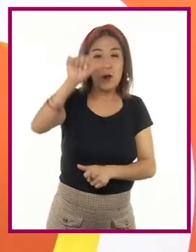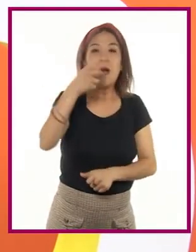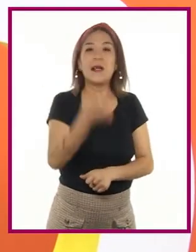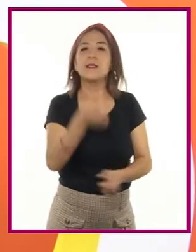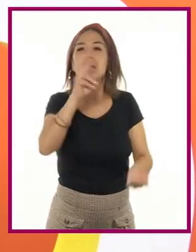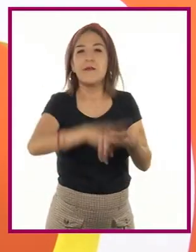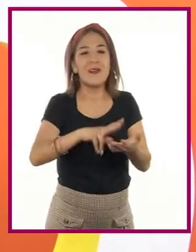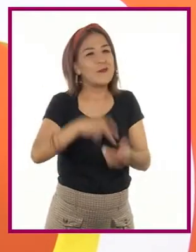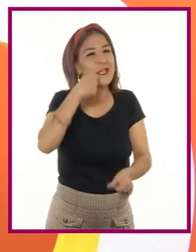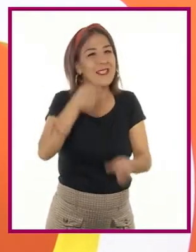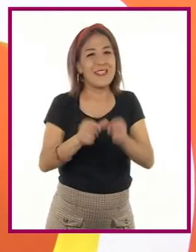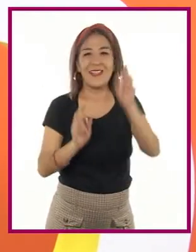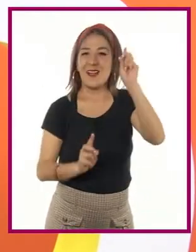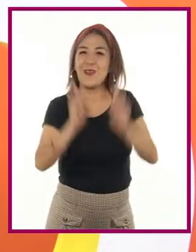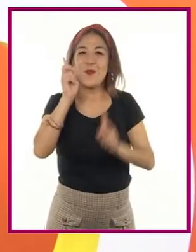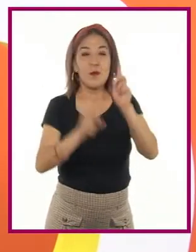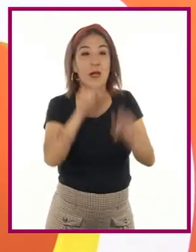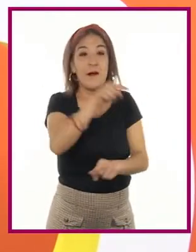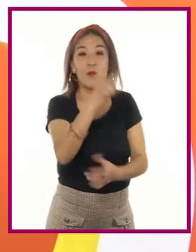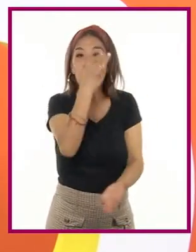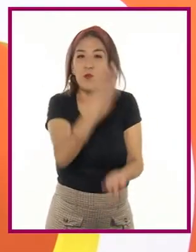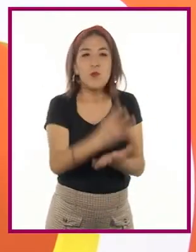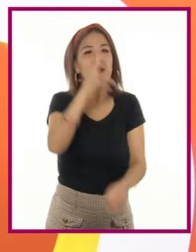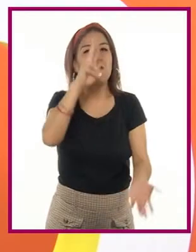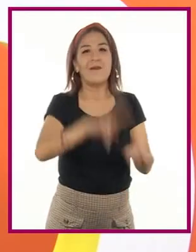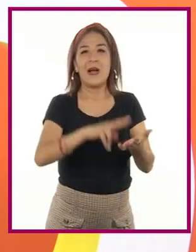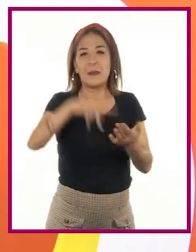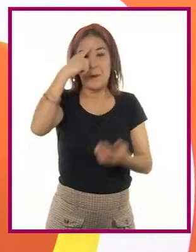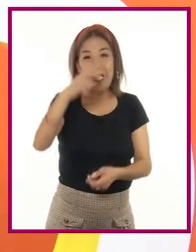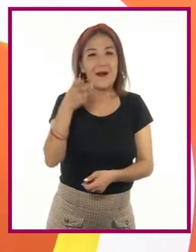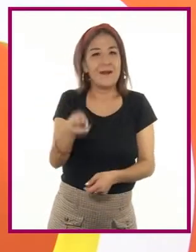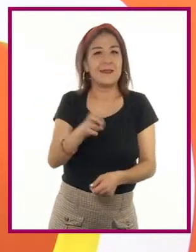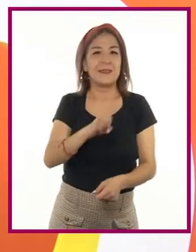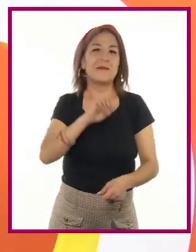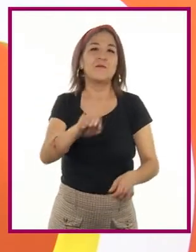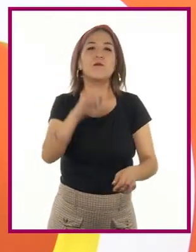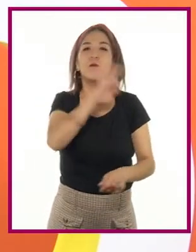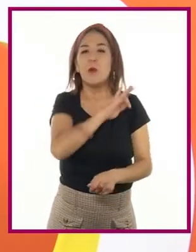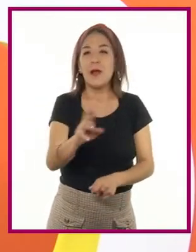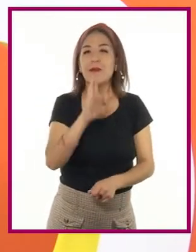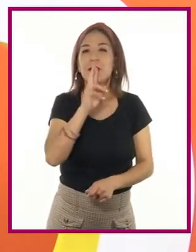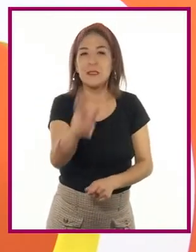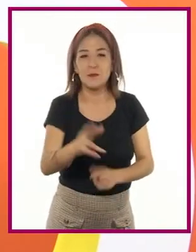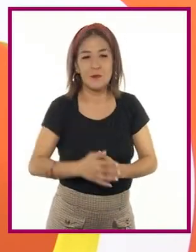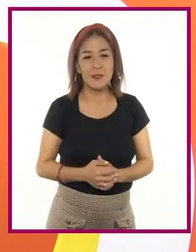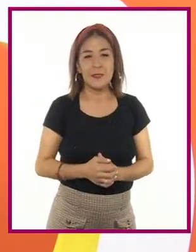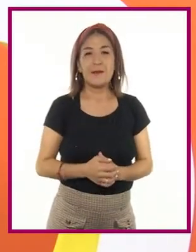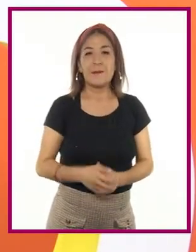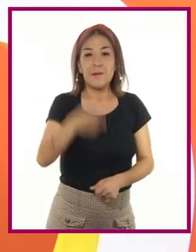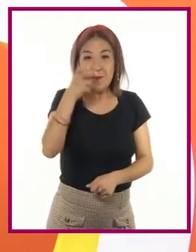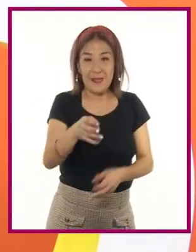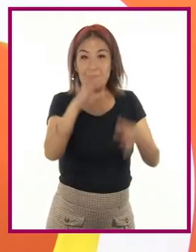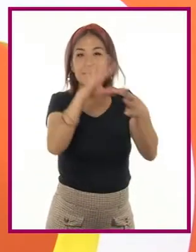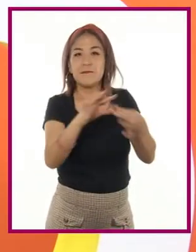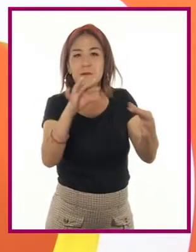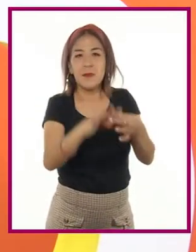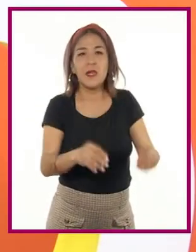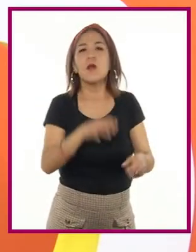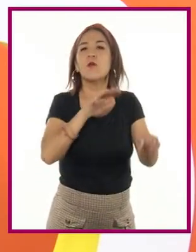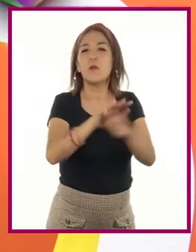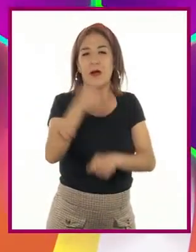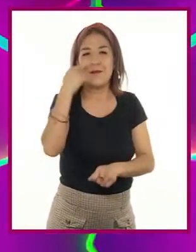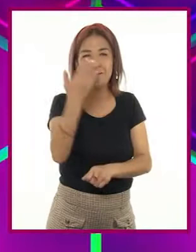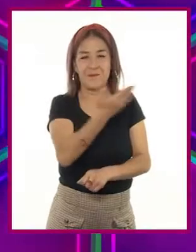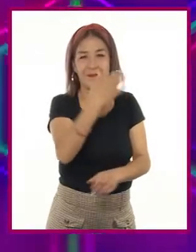incógnita con un valor único y específico para el caso por resolver con base en lo anterior se trabaja el